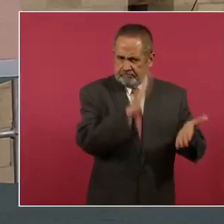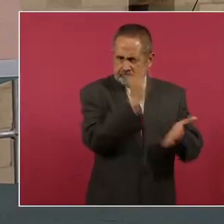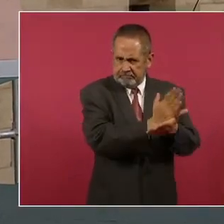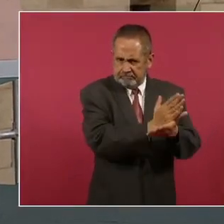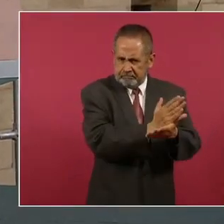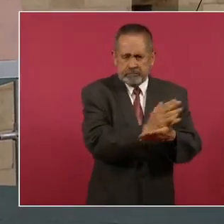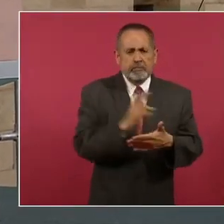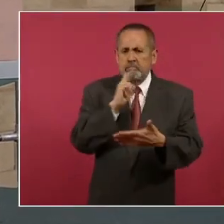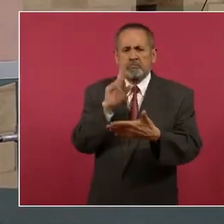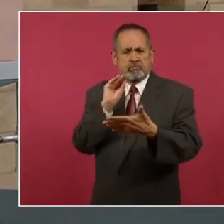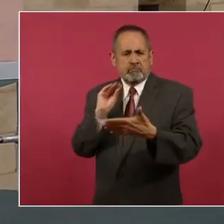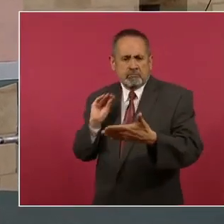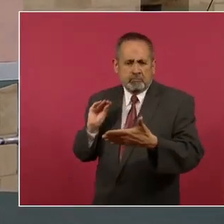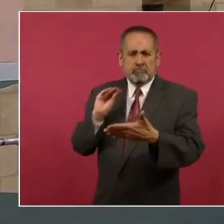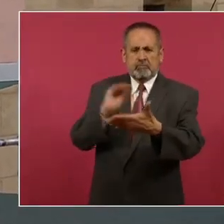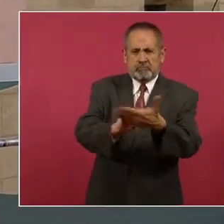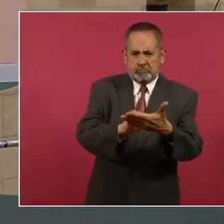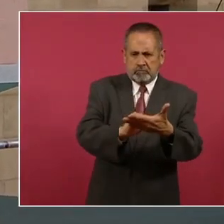pequeño párrafo